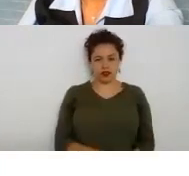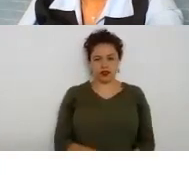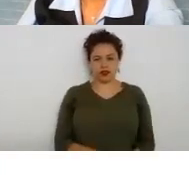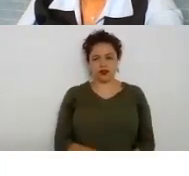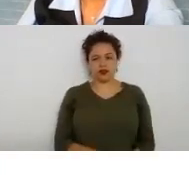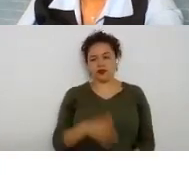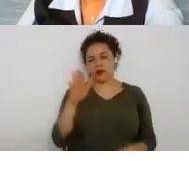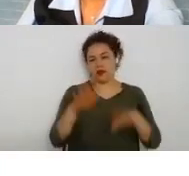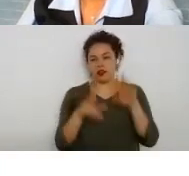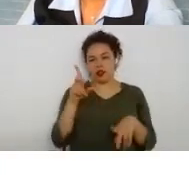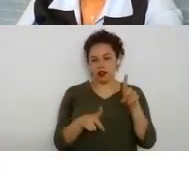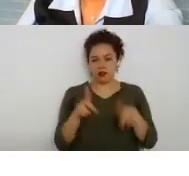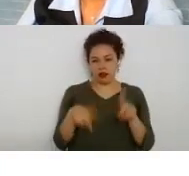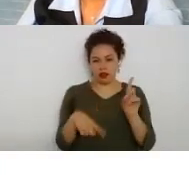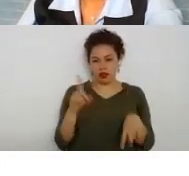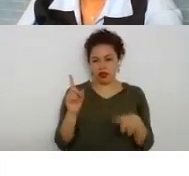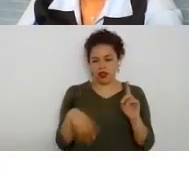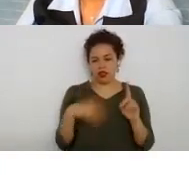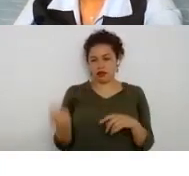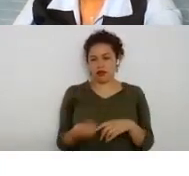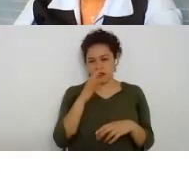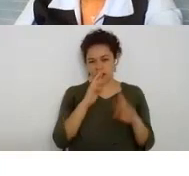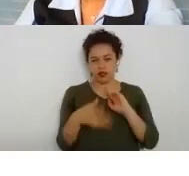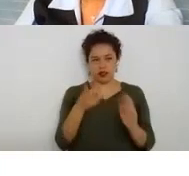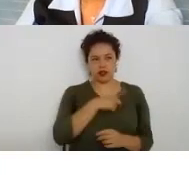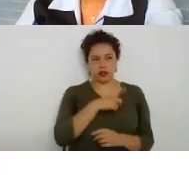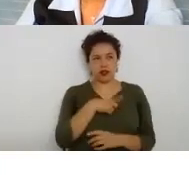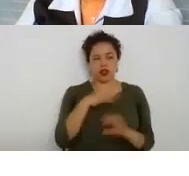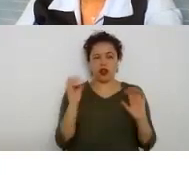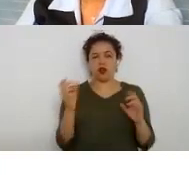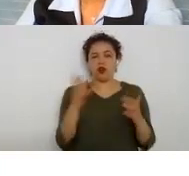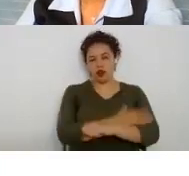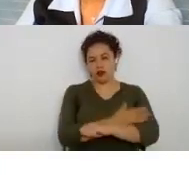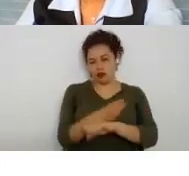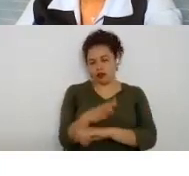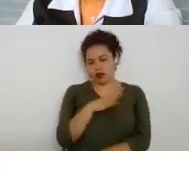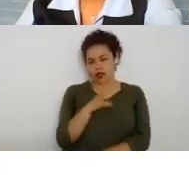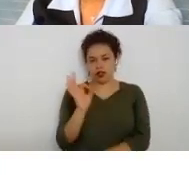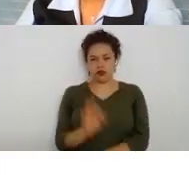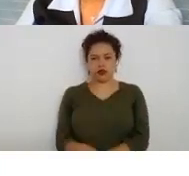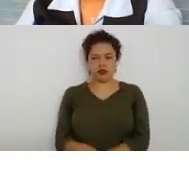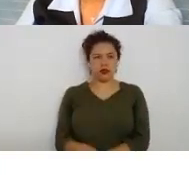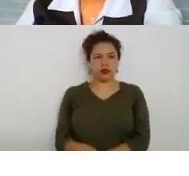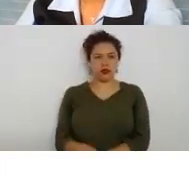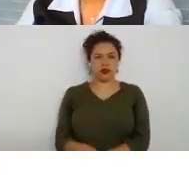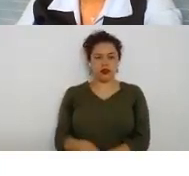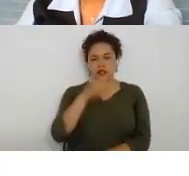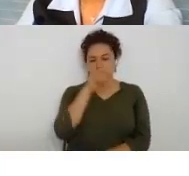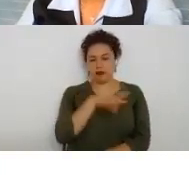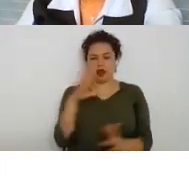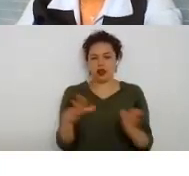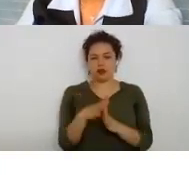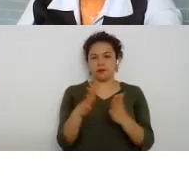a depender de si el primer respondiente se encuentra solo o se encuentra acompañado. Indistintamente también va a estar involucrado lo que